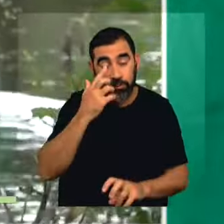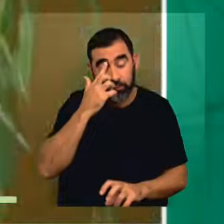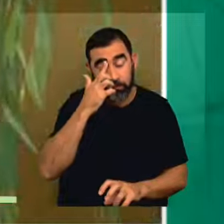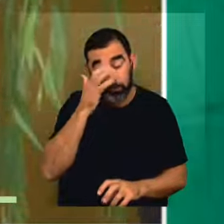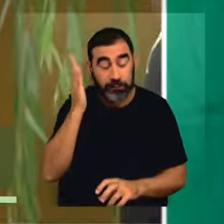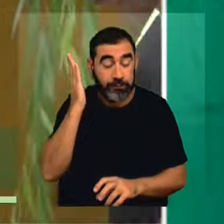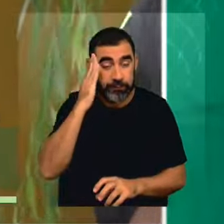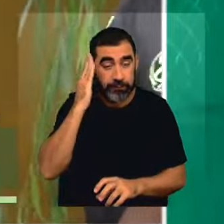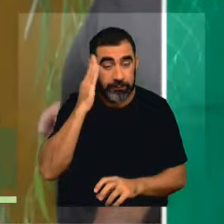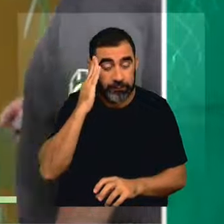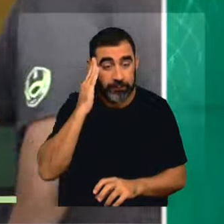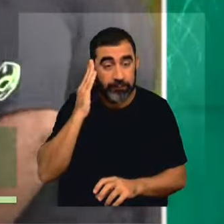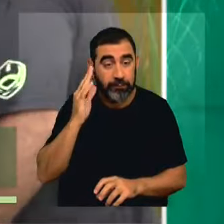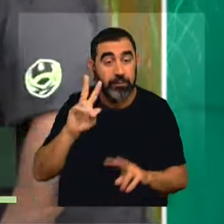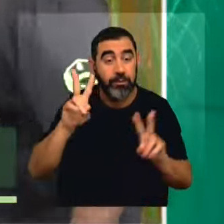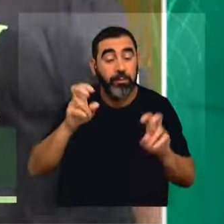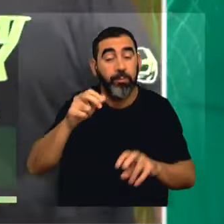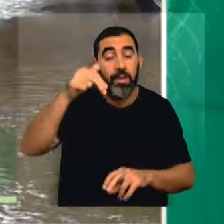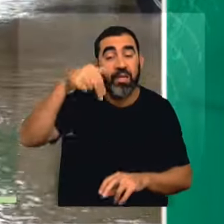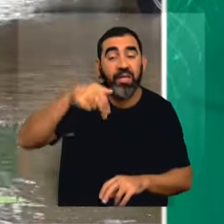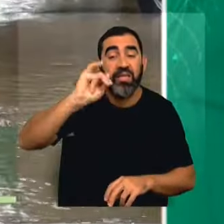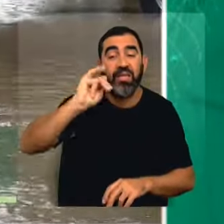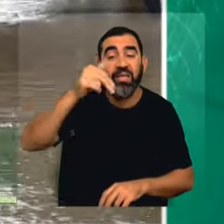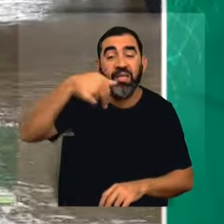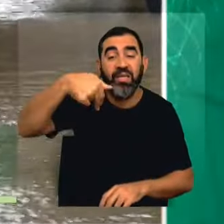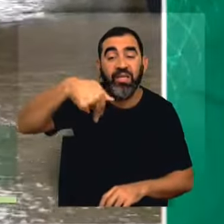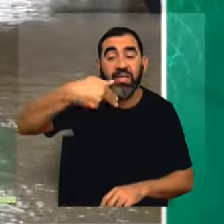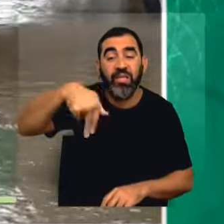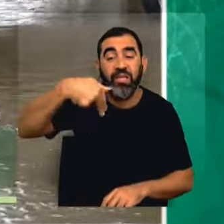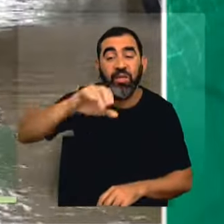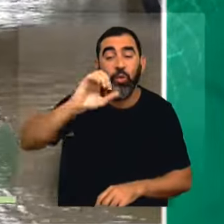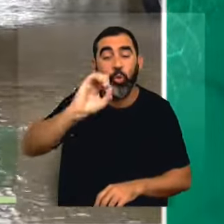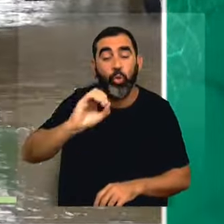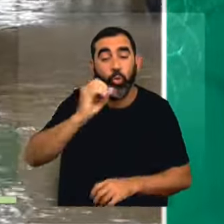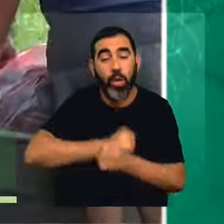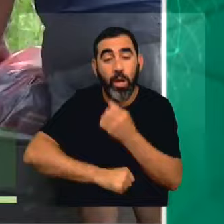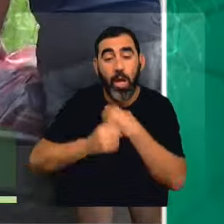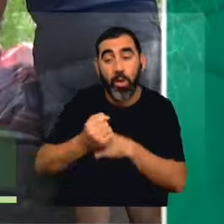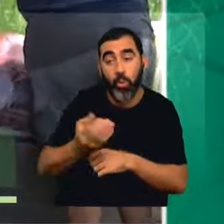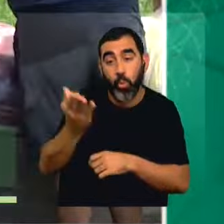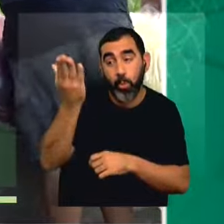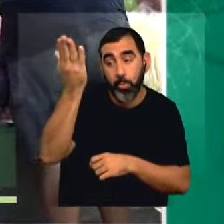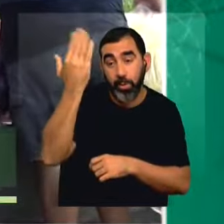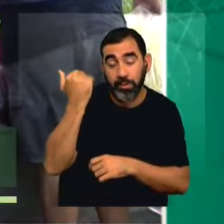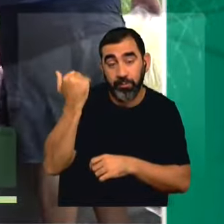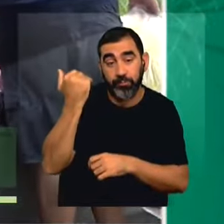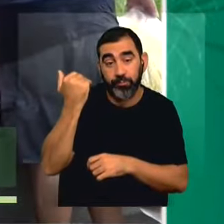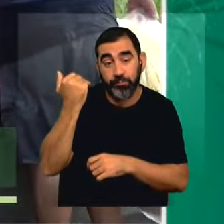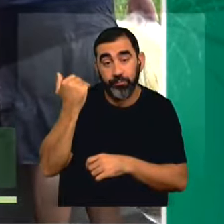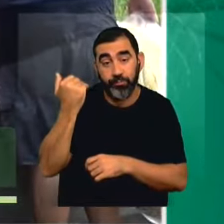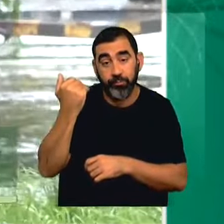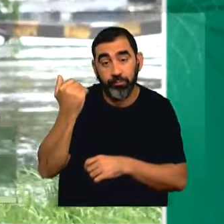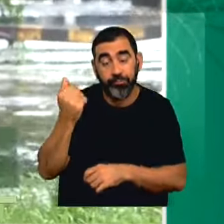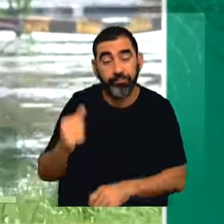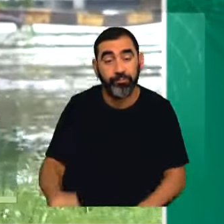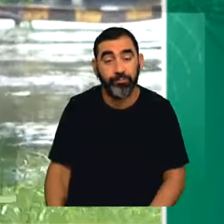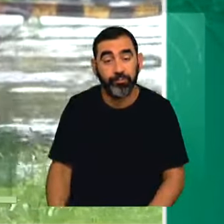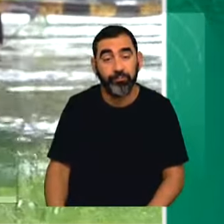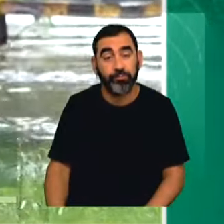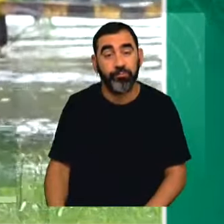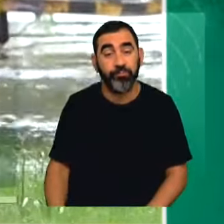que lo hemos escuchado mucho es el fenómeno del niño Sí este el año pasado mitad el año pasado empezó a este a ocurrir un